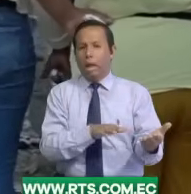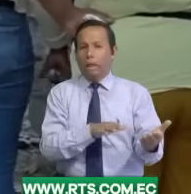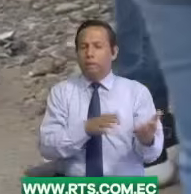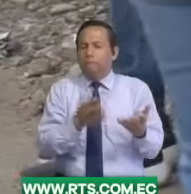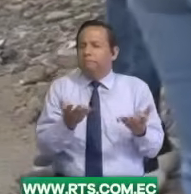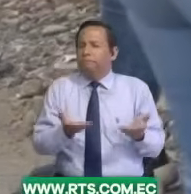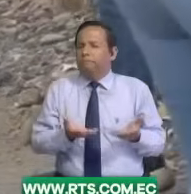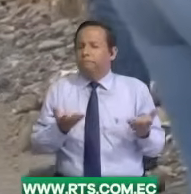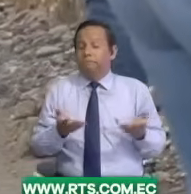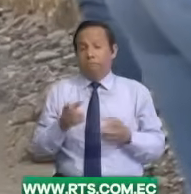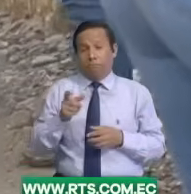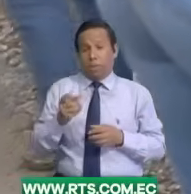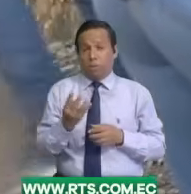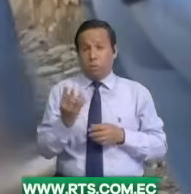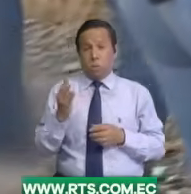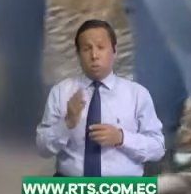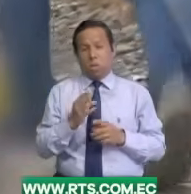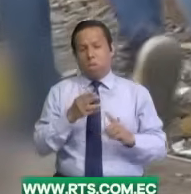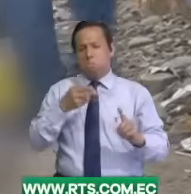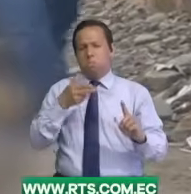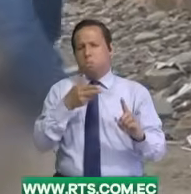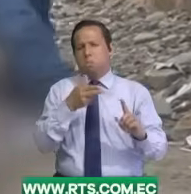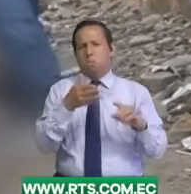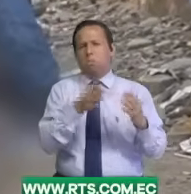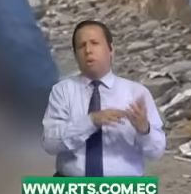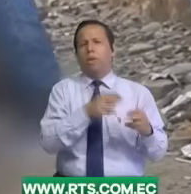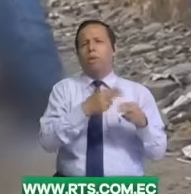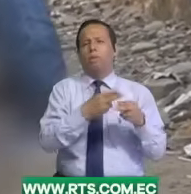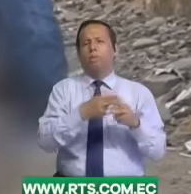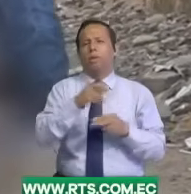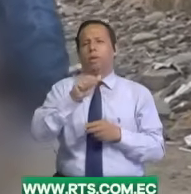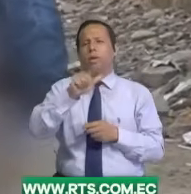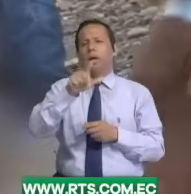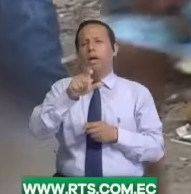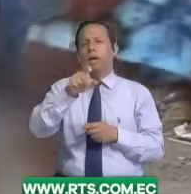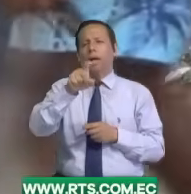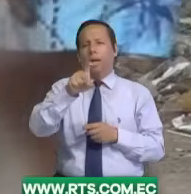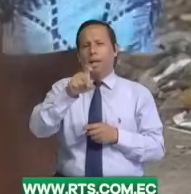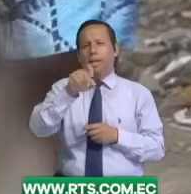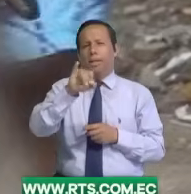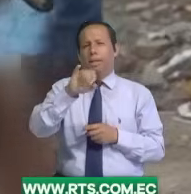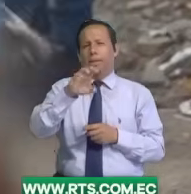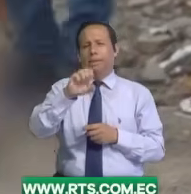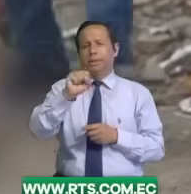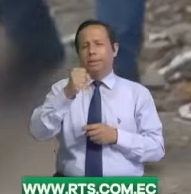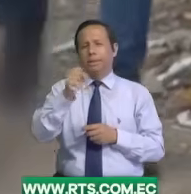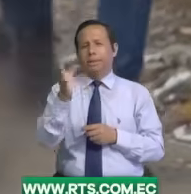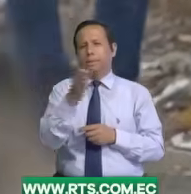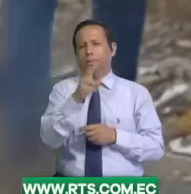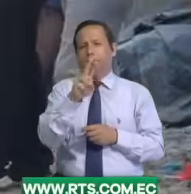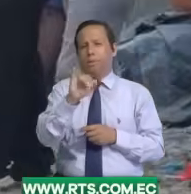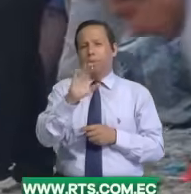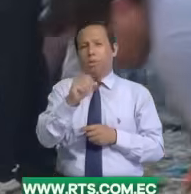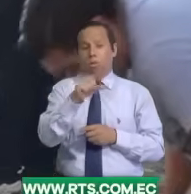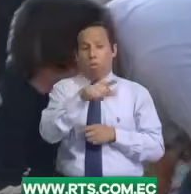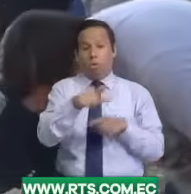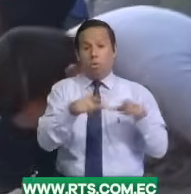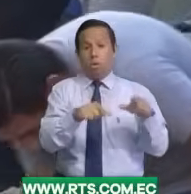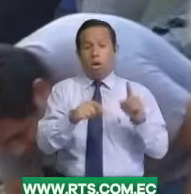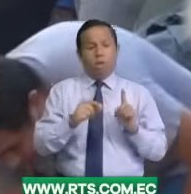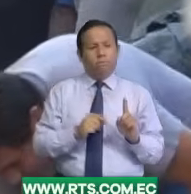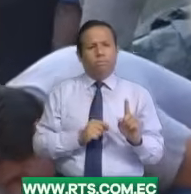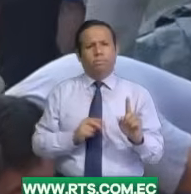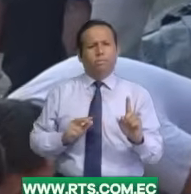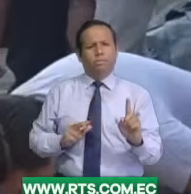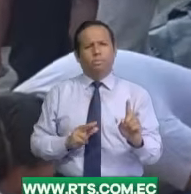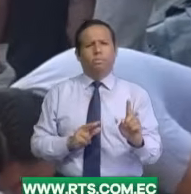vez, sicarios dieron fin a la vida de Alexi Vito Martínez. Lo siguieron a este callejón y a plena luz